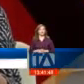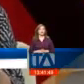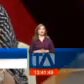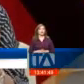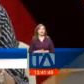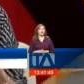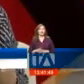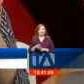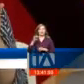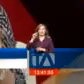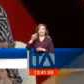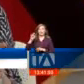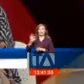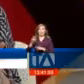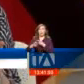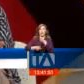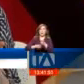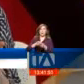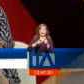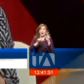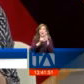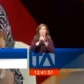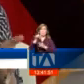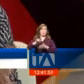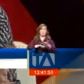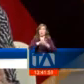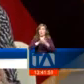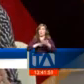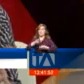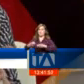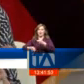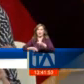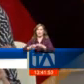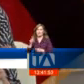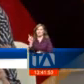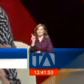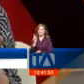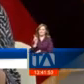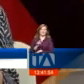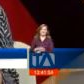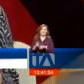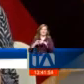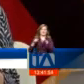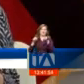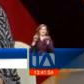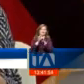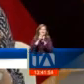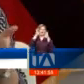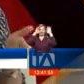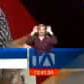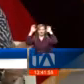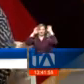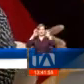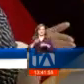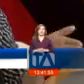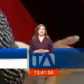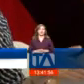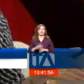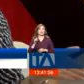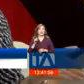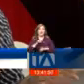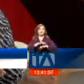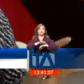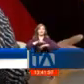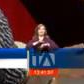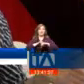CNT. La ley prohíbe la venta de CNT y de los otros sectores estratégicos. Esta es la entrega por un